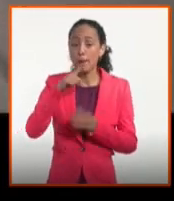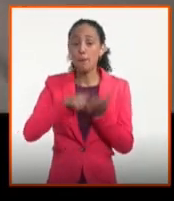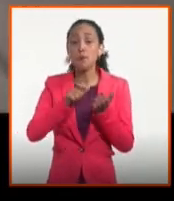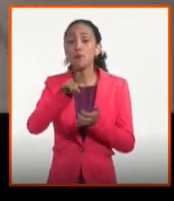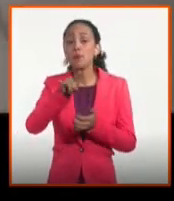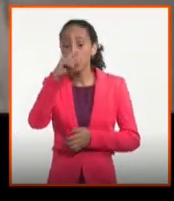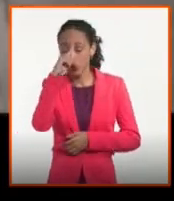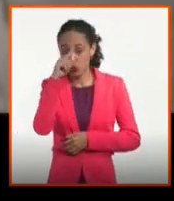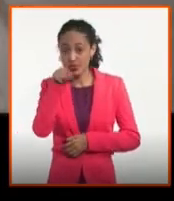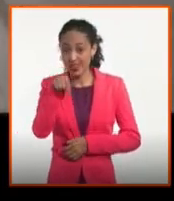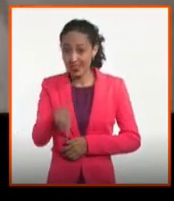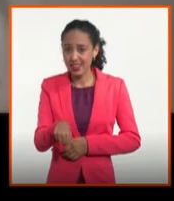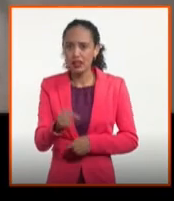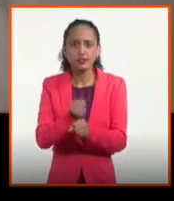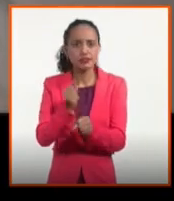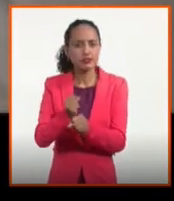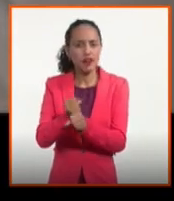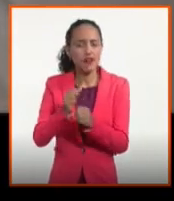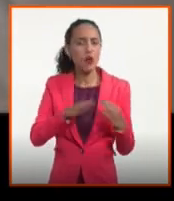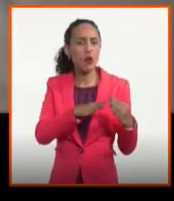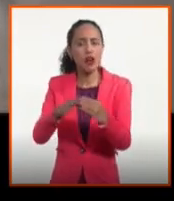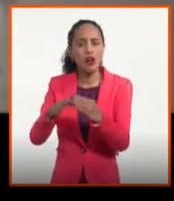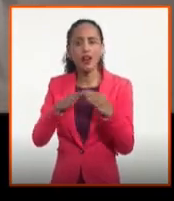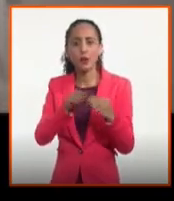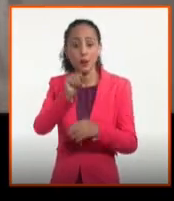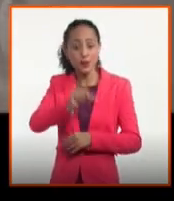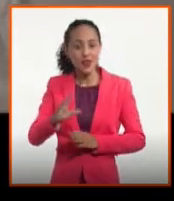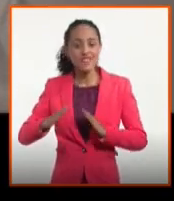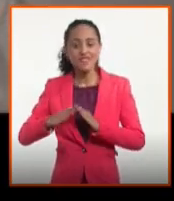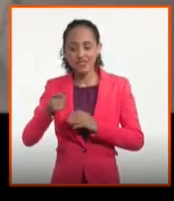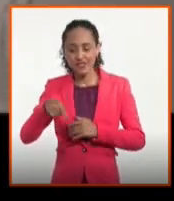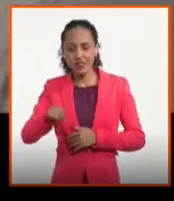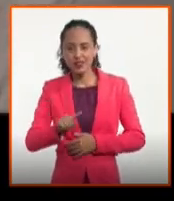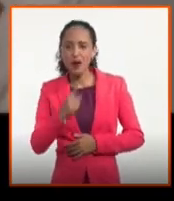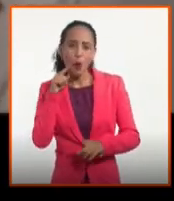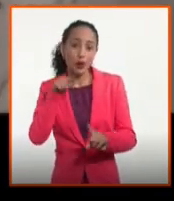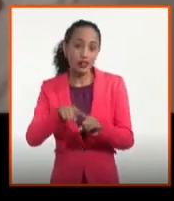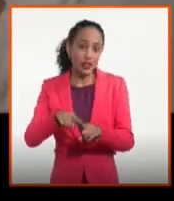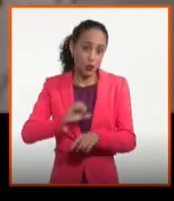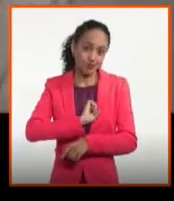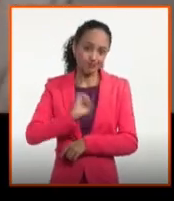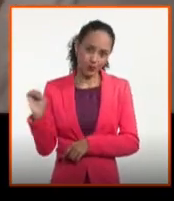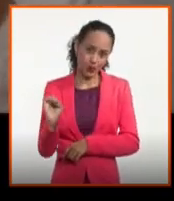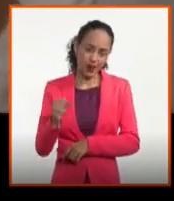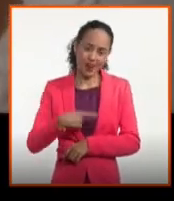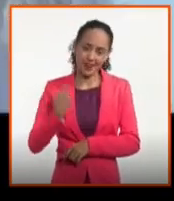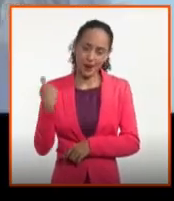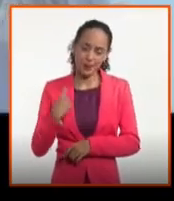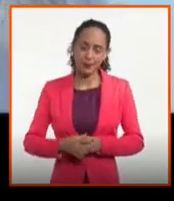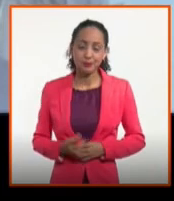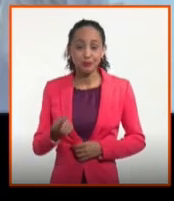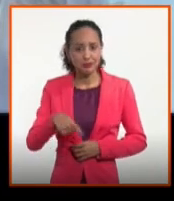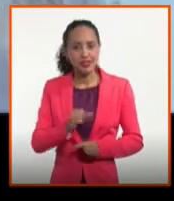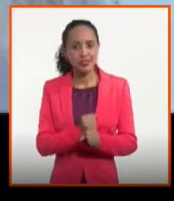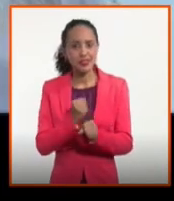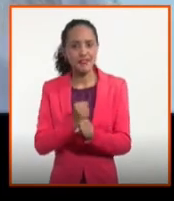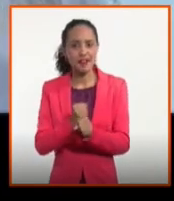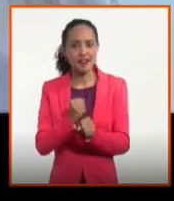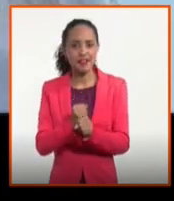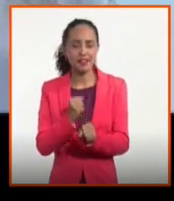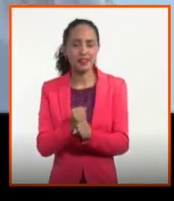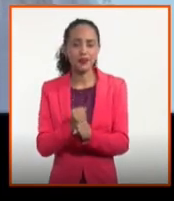en la comunidad el trabajo con los lugareños para lograr el propósito en el menor tiempo posible se está trabajando una